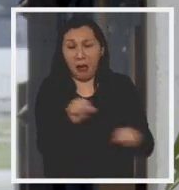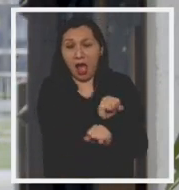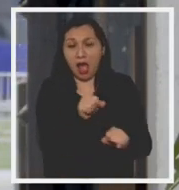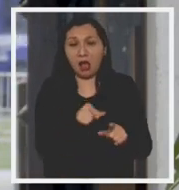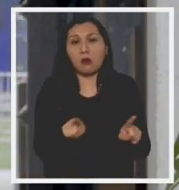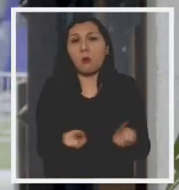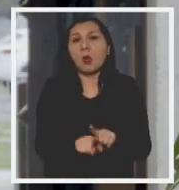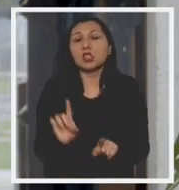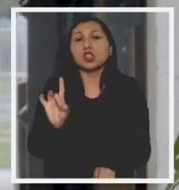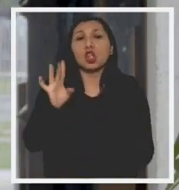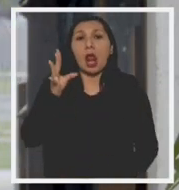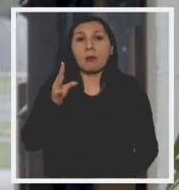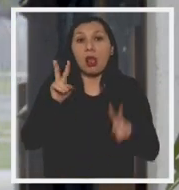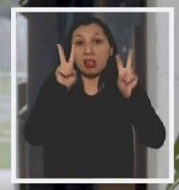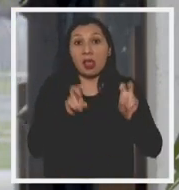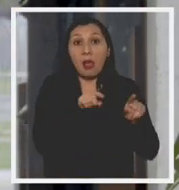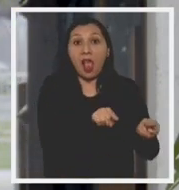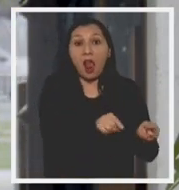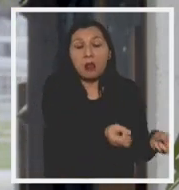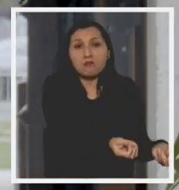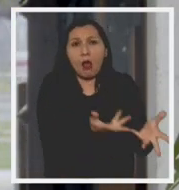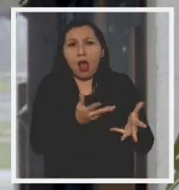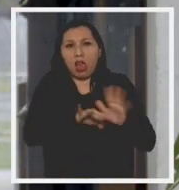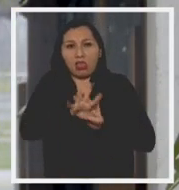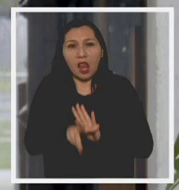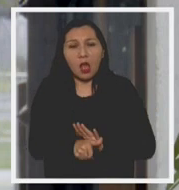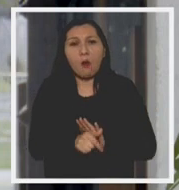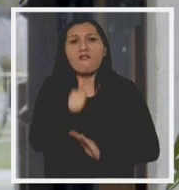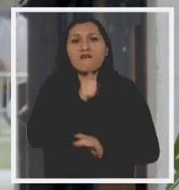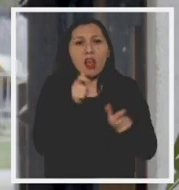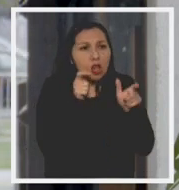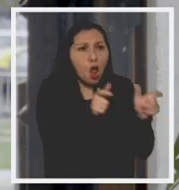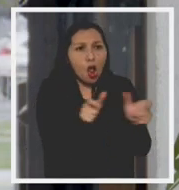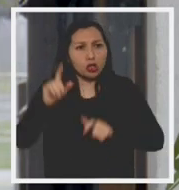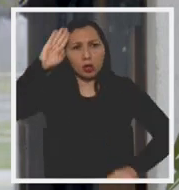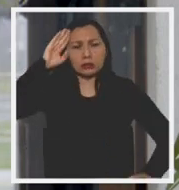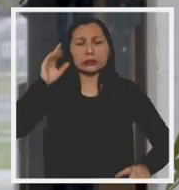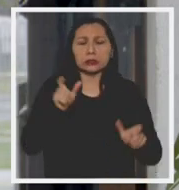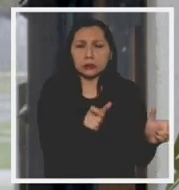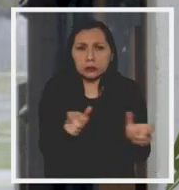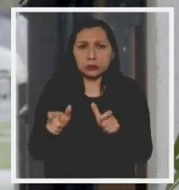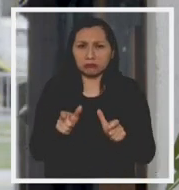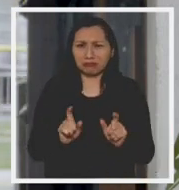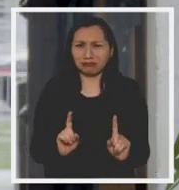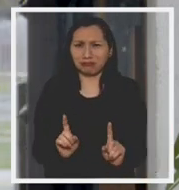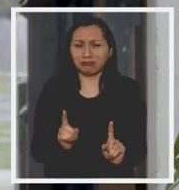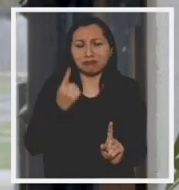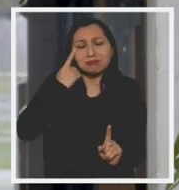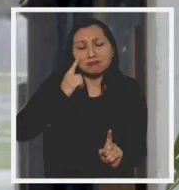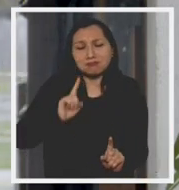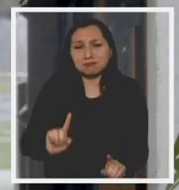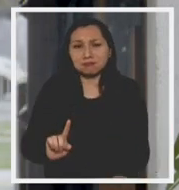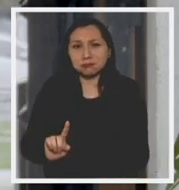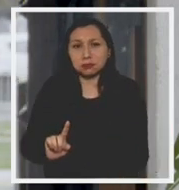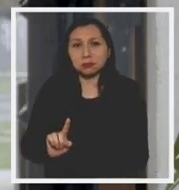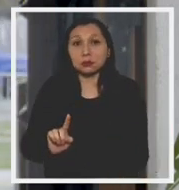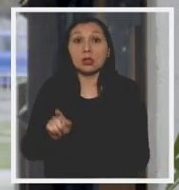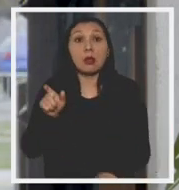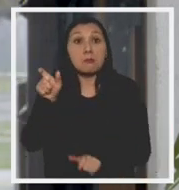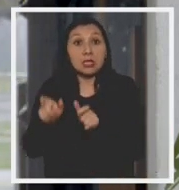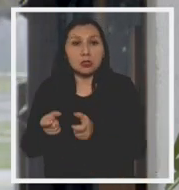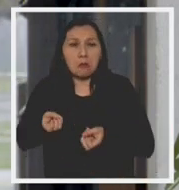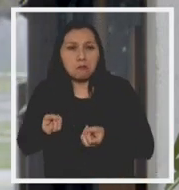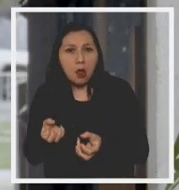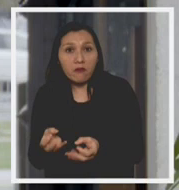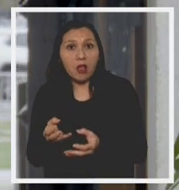brotado solo de la delincuencia o de la falta de control policial. Sin embargo, a quienes promueven